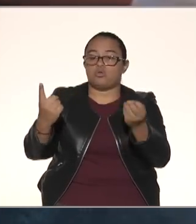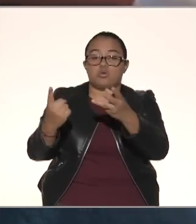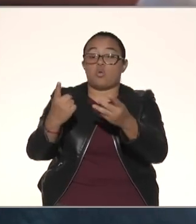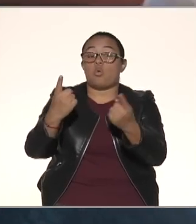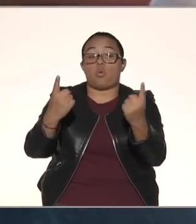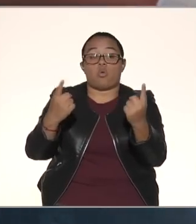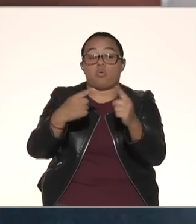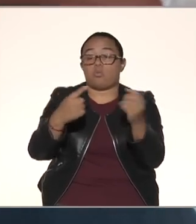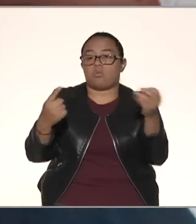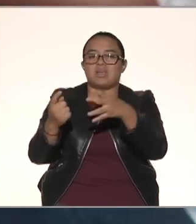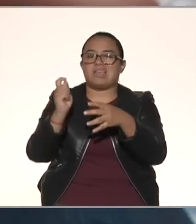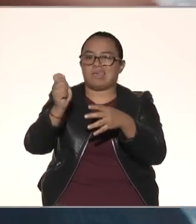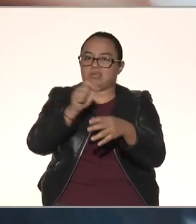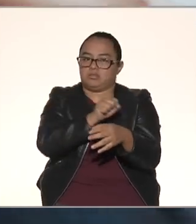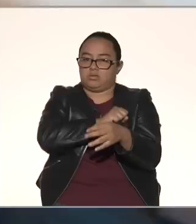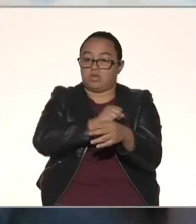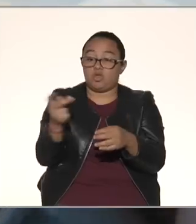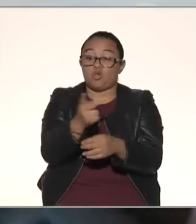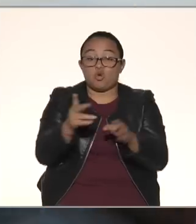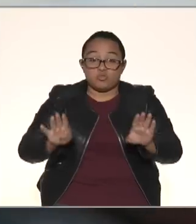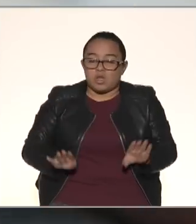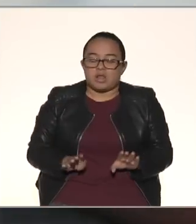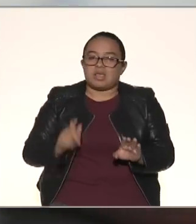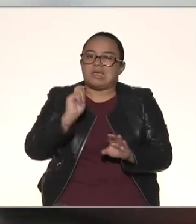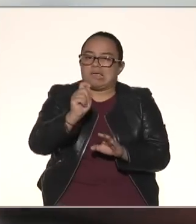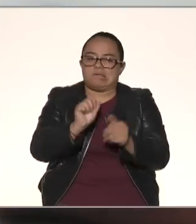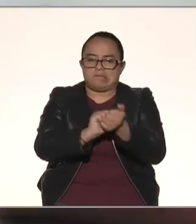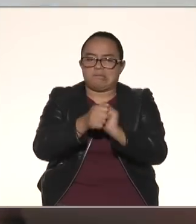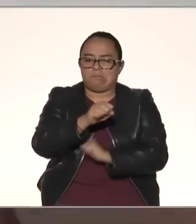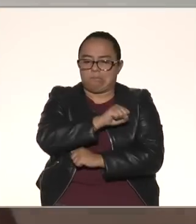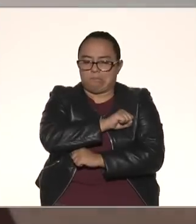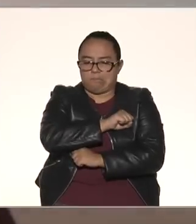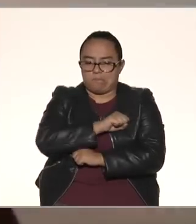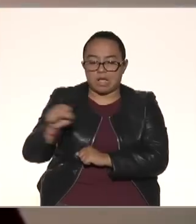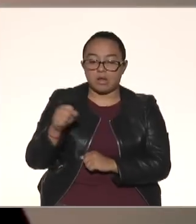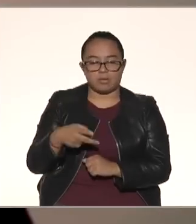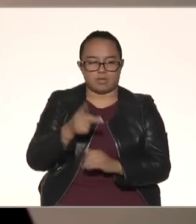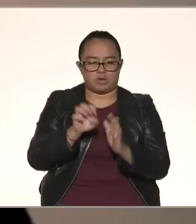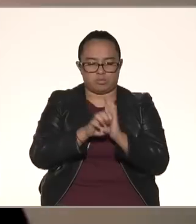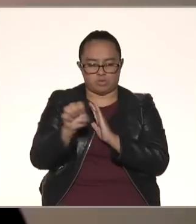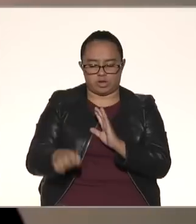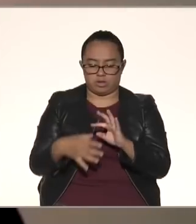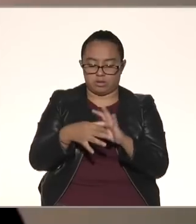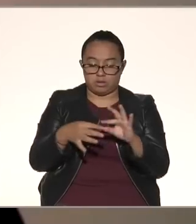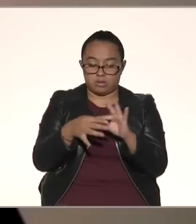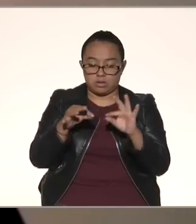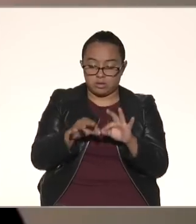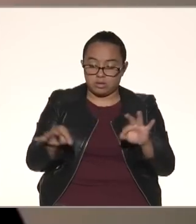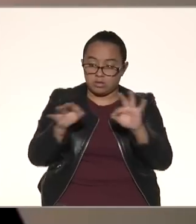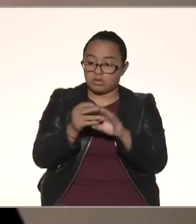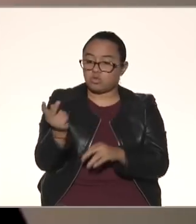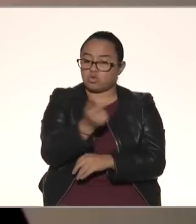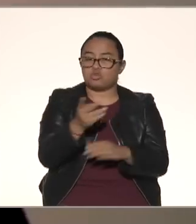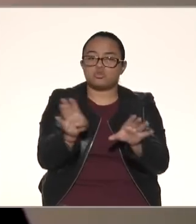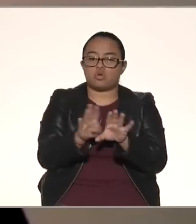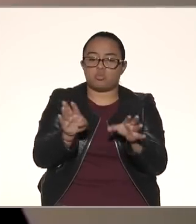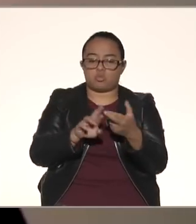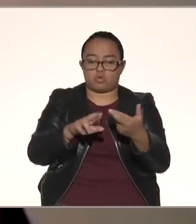convierte en una tiranía, no se convierte en una pareja. Si me cuestionan sobre la importancia que tiene que tener en una relación